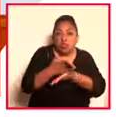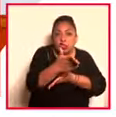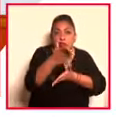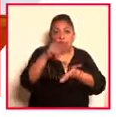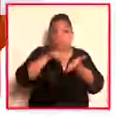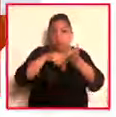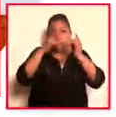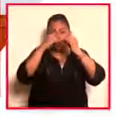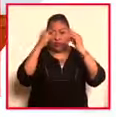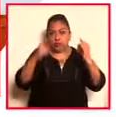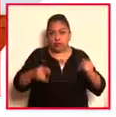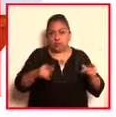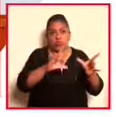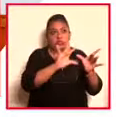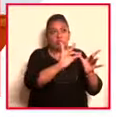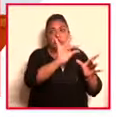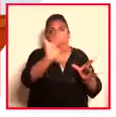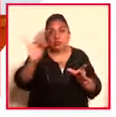campamento.